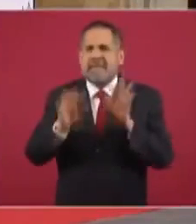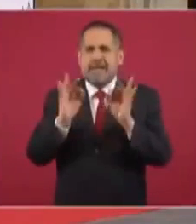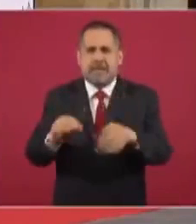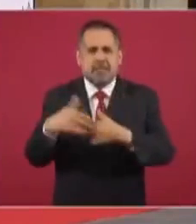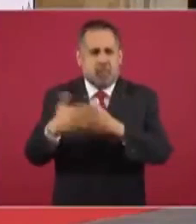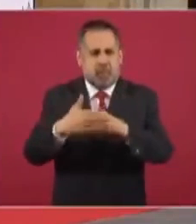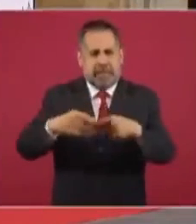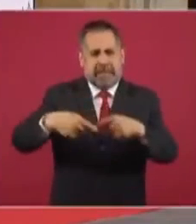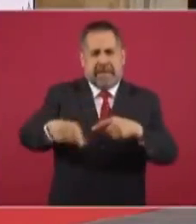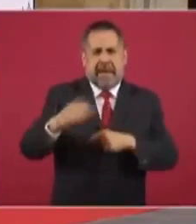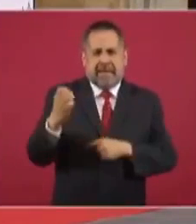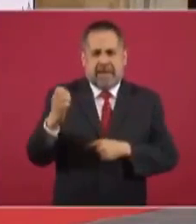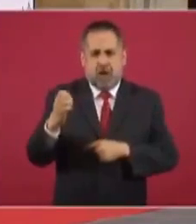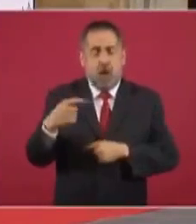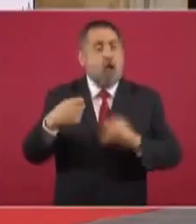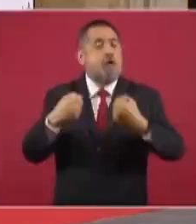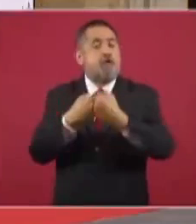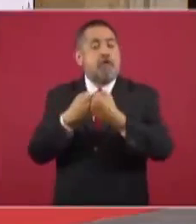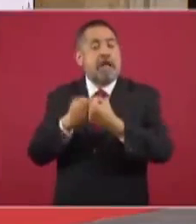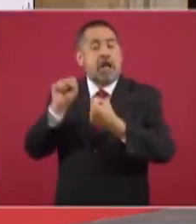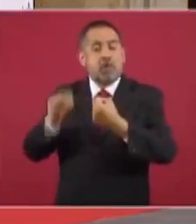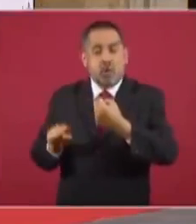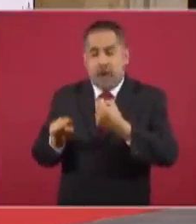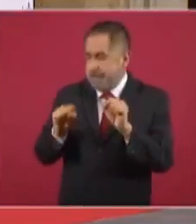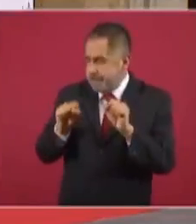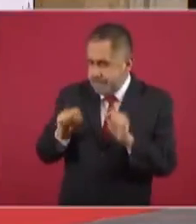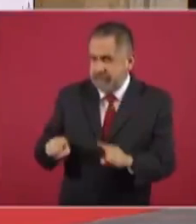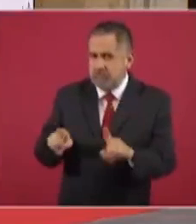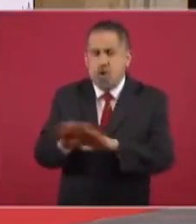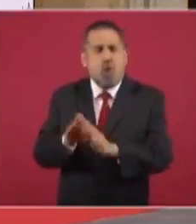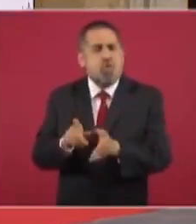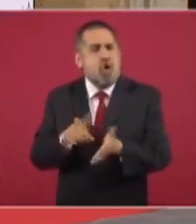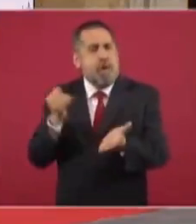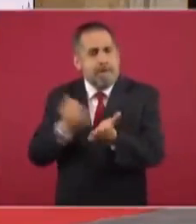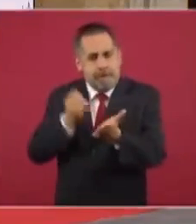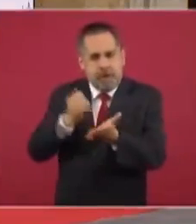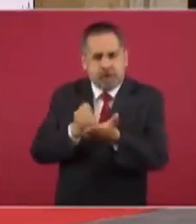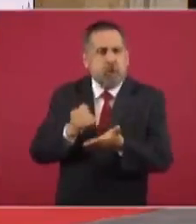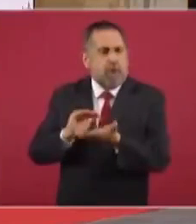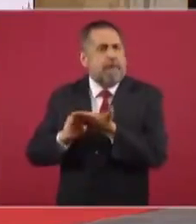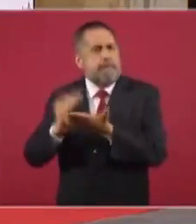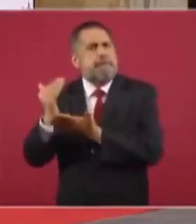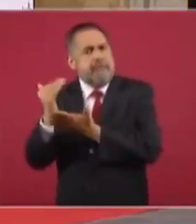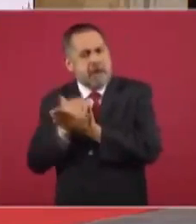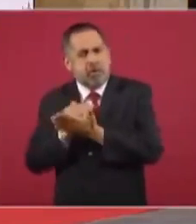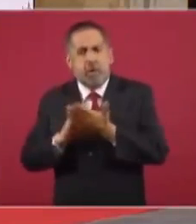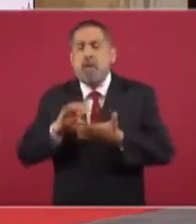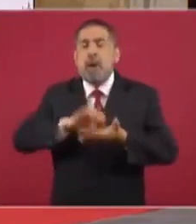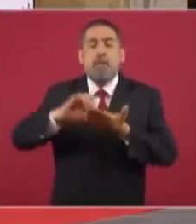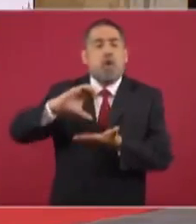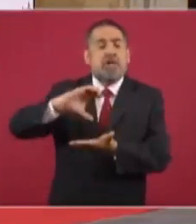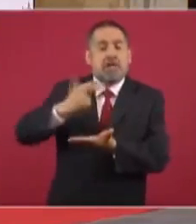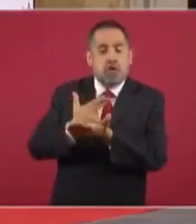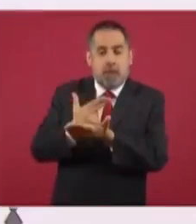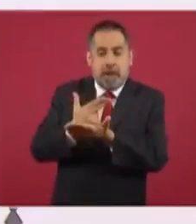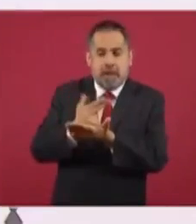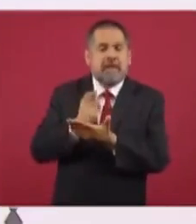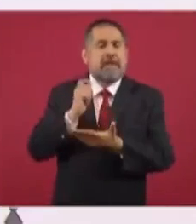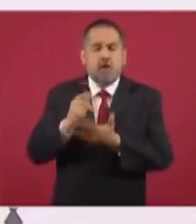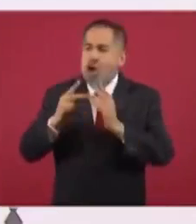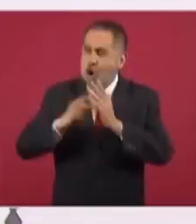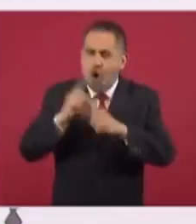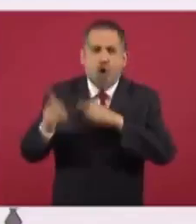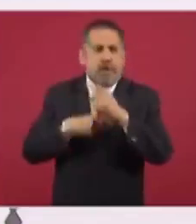próximo en la frontera sur en cuanto a estímulos fiscales. Por ejemplo, Chetumal volverá a